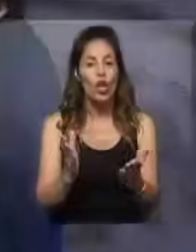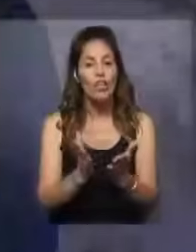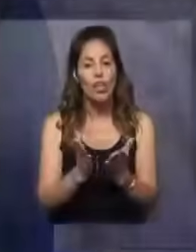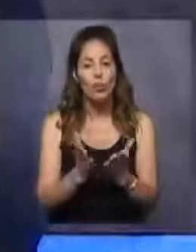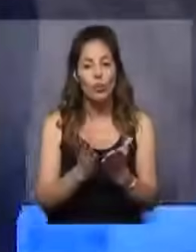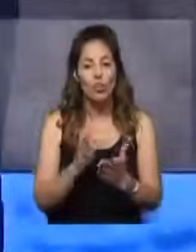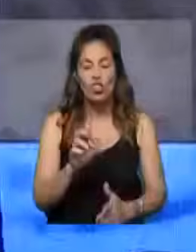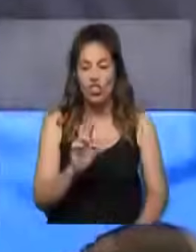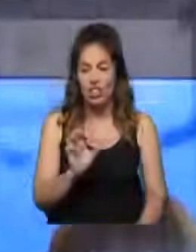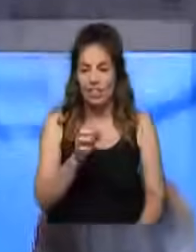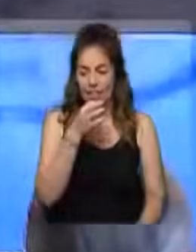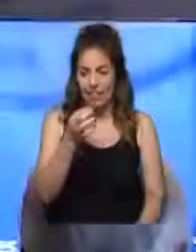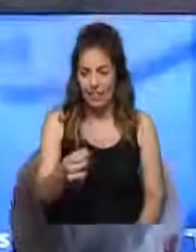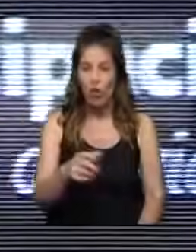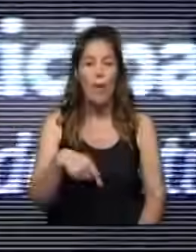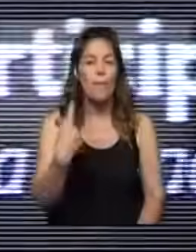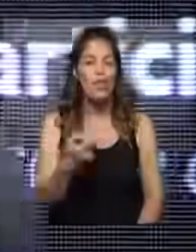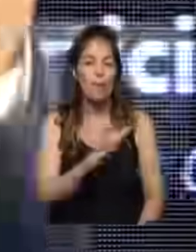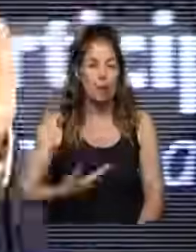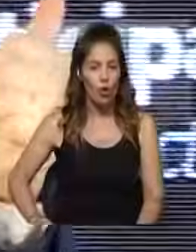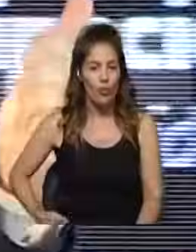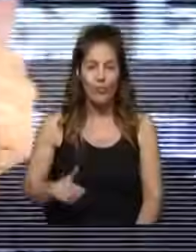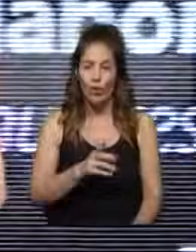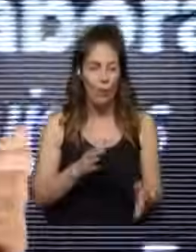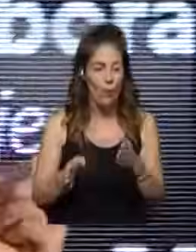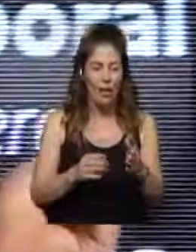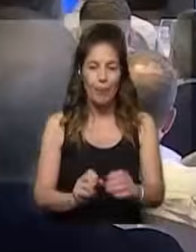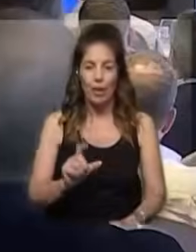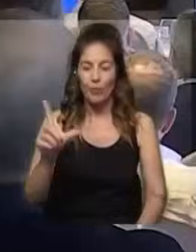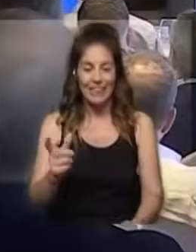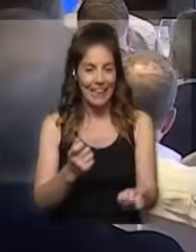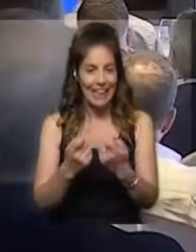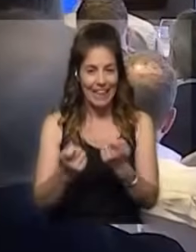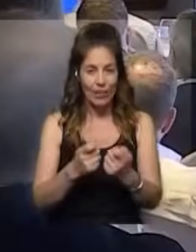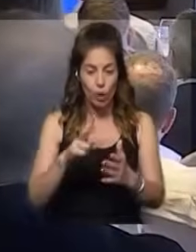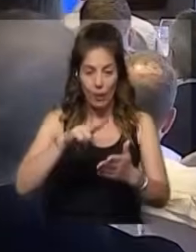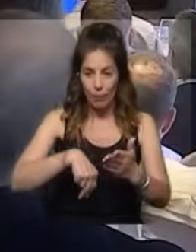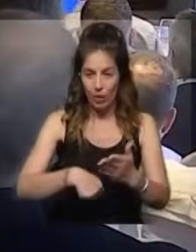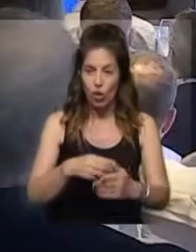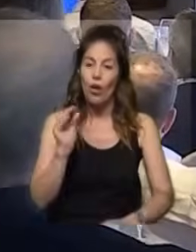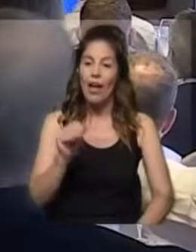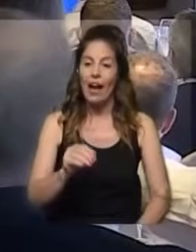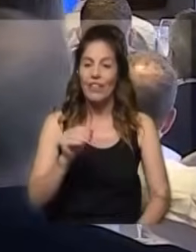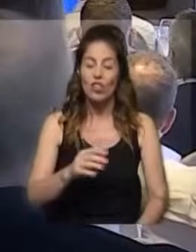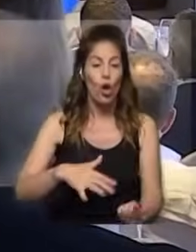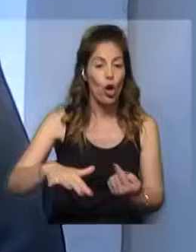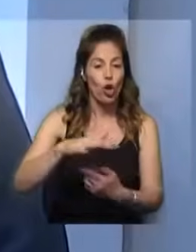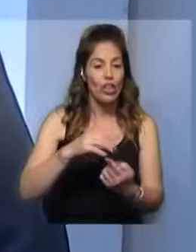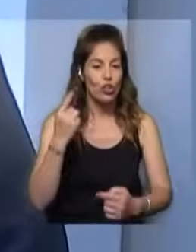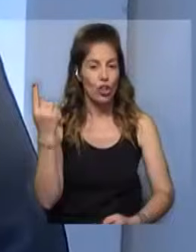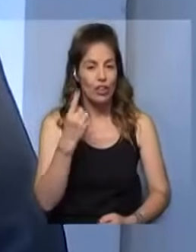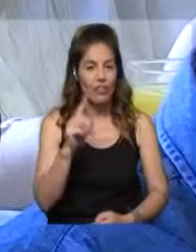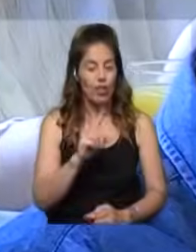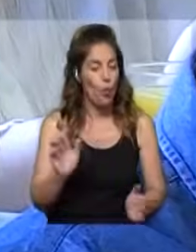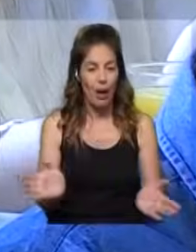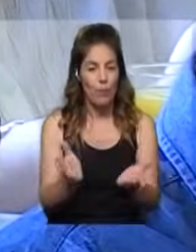Ignacio muncho dijo que el próximo Gobierno no tiene margen para aumentar el gasto ni los imp puestos advirtió que el contexto internacional no va